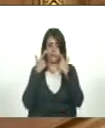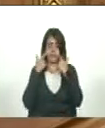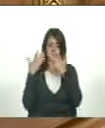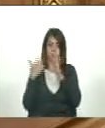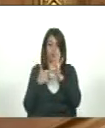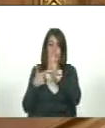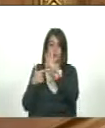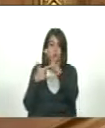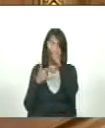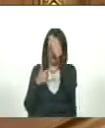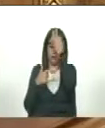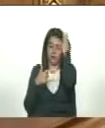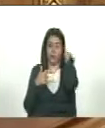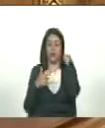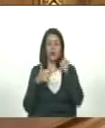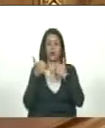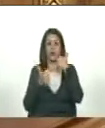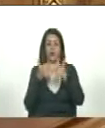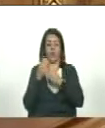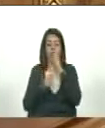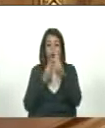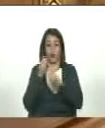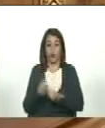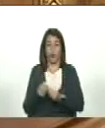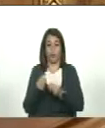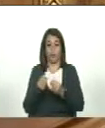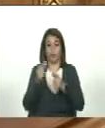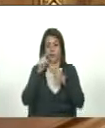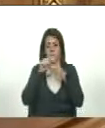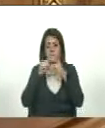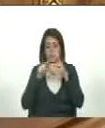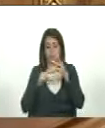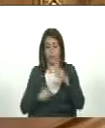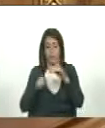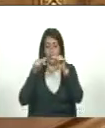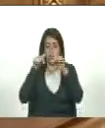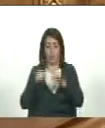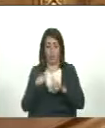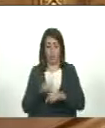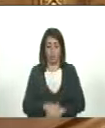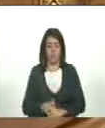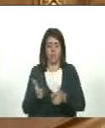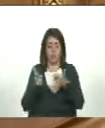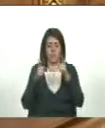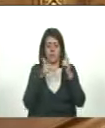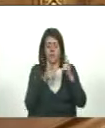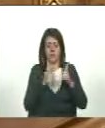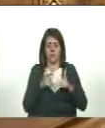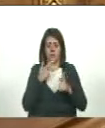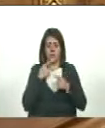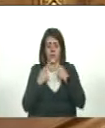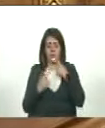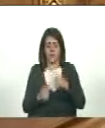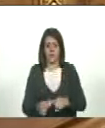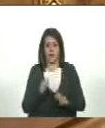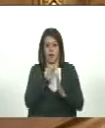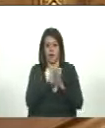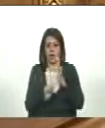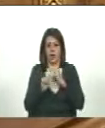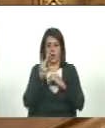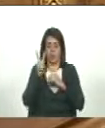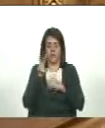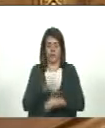nos muestra cuál es la distribución de estos componentes. Y aquí permítame señalar lo siguiente. Artículo